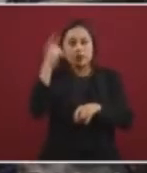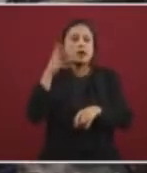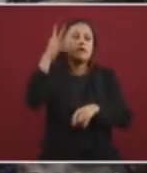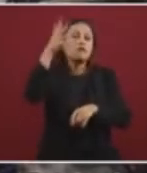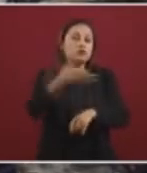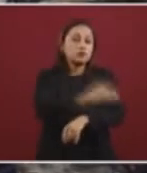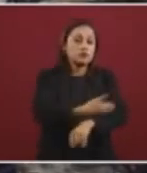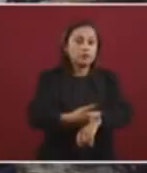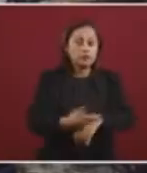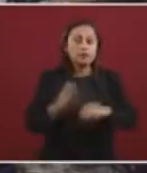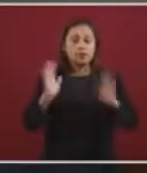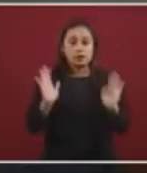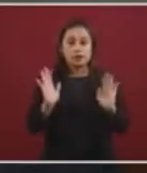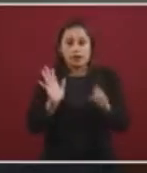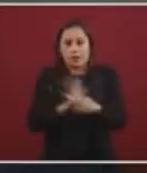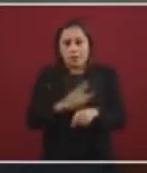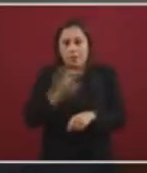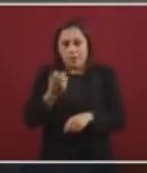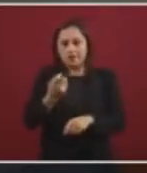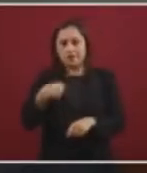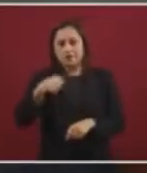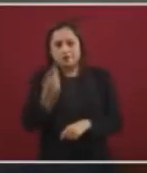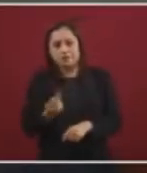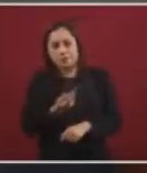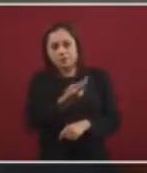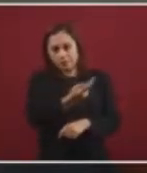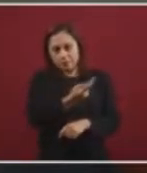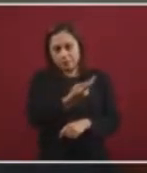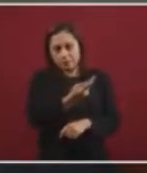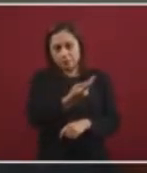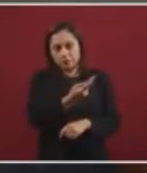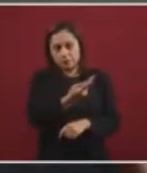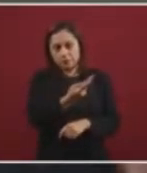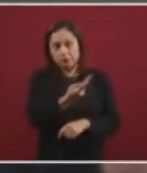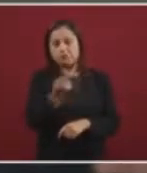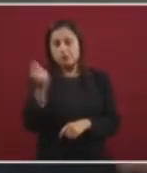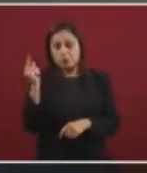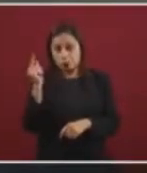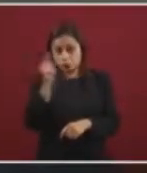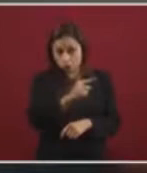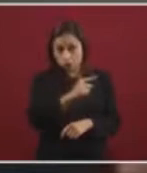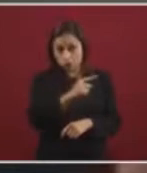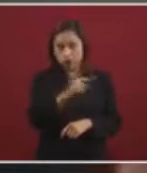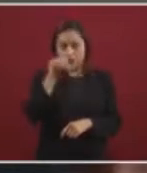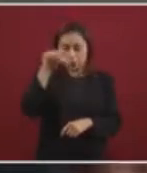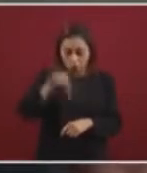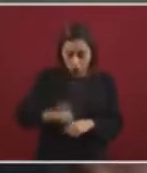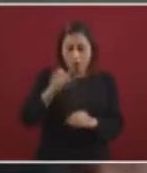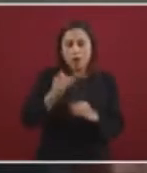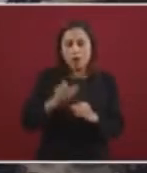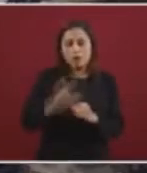señor presidente, mi pregunta hoy es, ¿se compromete usted hoy, aquí, en este